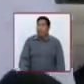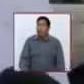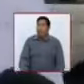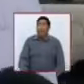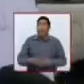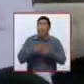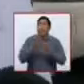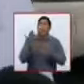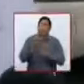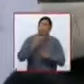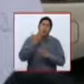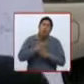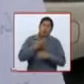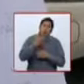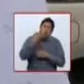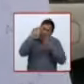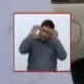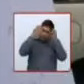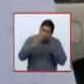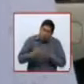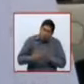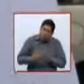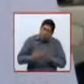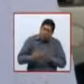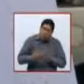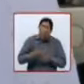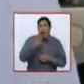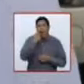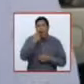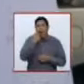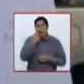¿Cómo acosaba el profesor a sus alumnos?